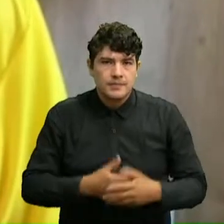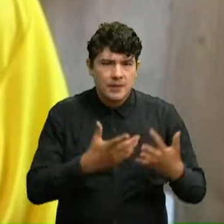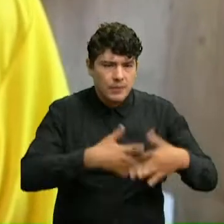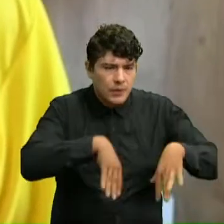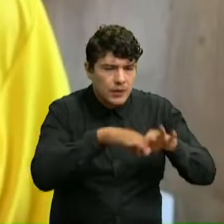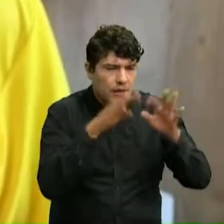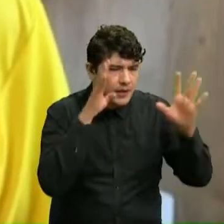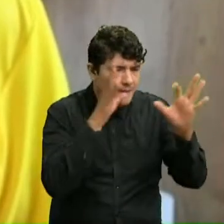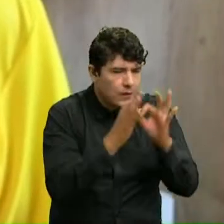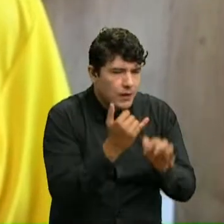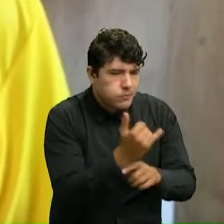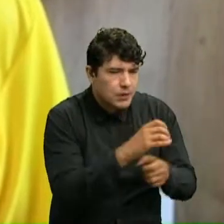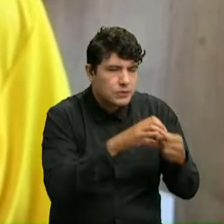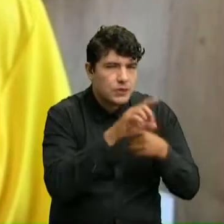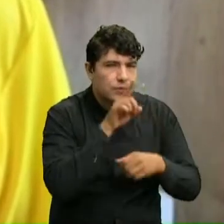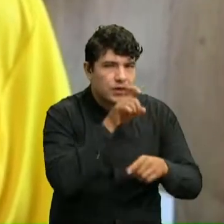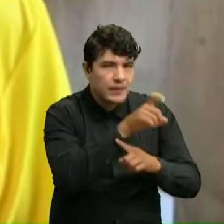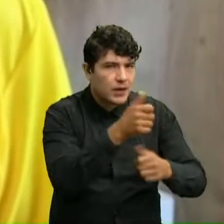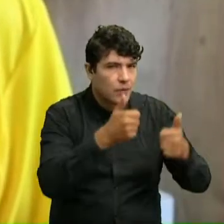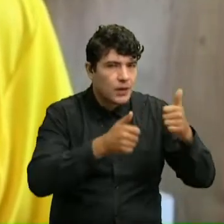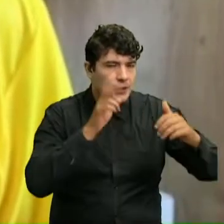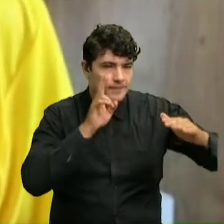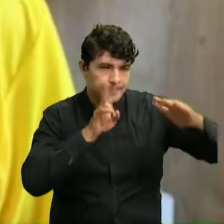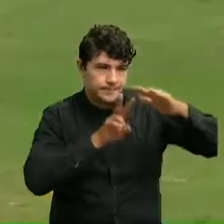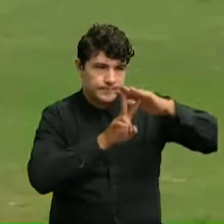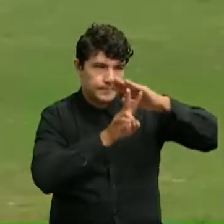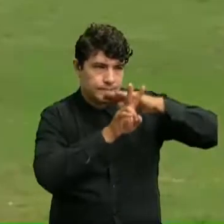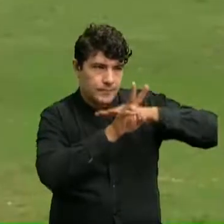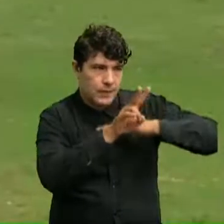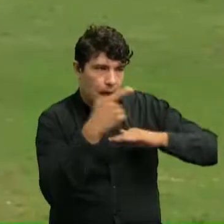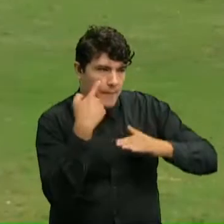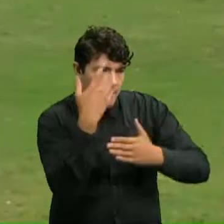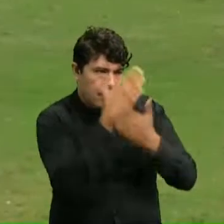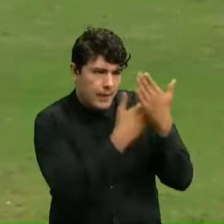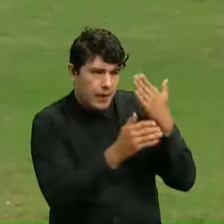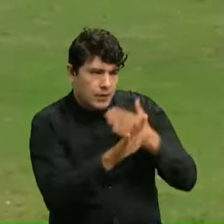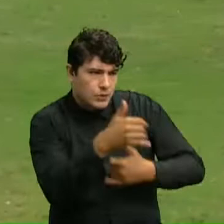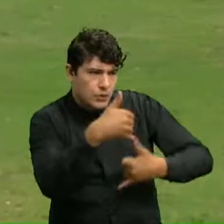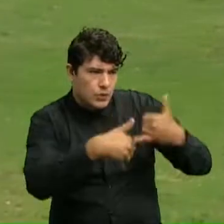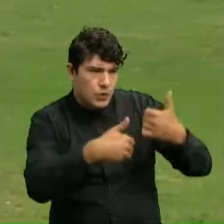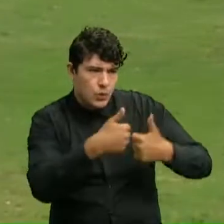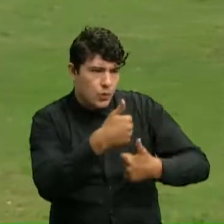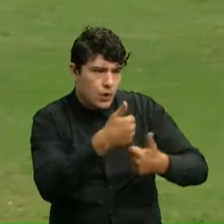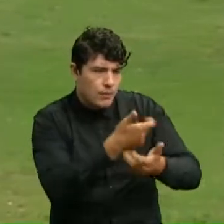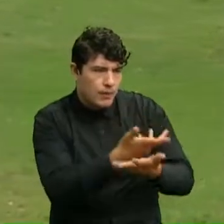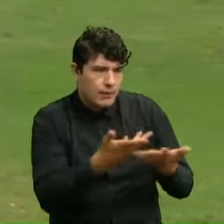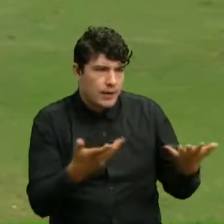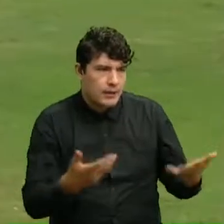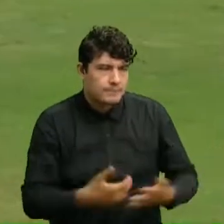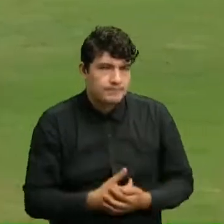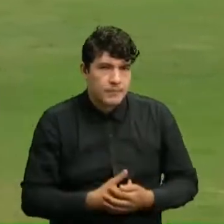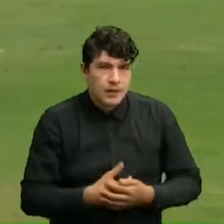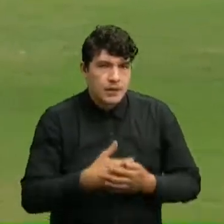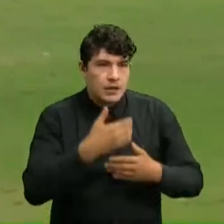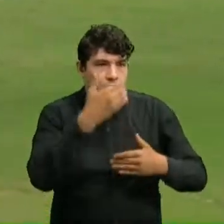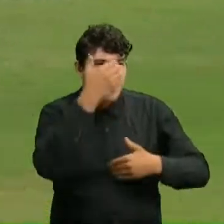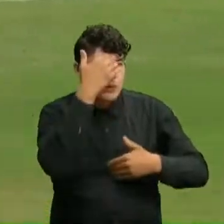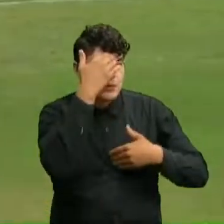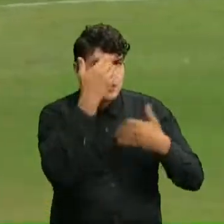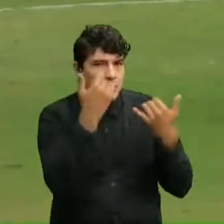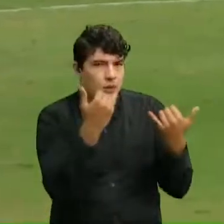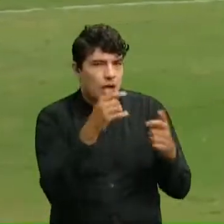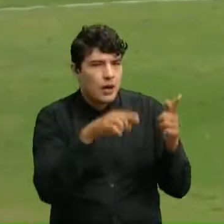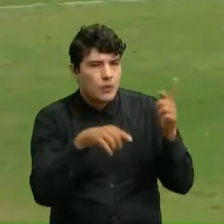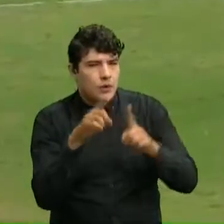Bucaramanga hoy es mirar hacia adelante a ver qué tiene, ser conscientes de las dificultades que en este momento se tienen